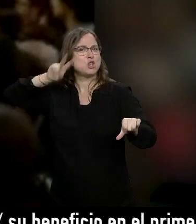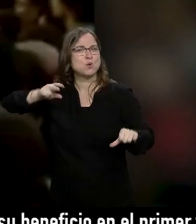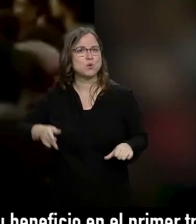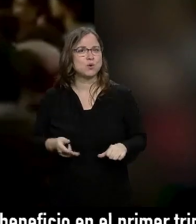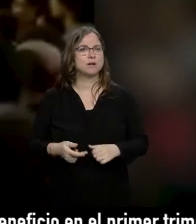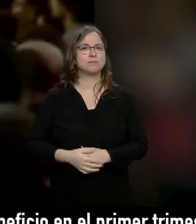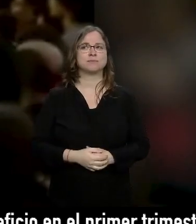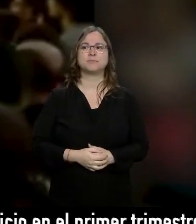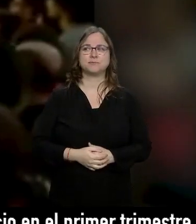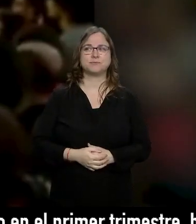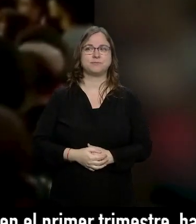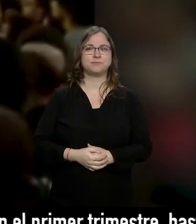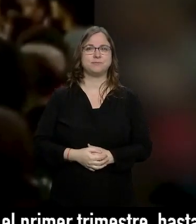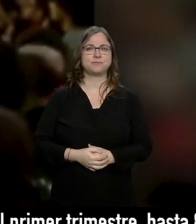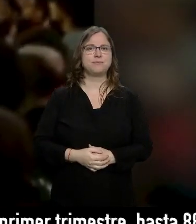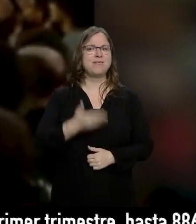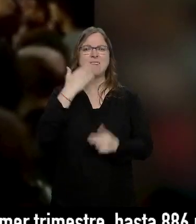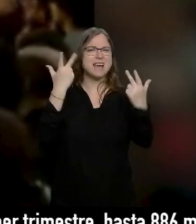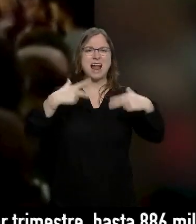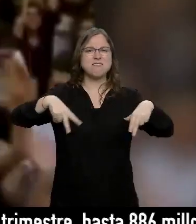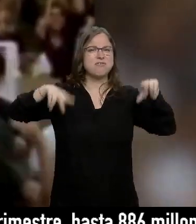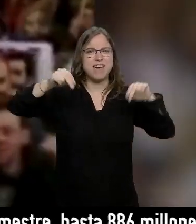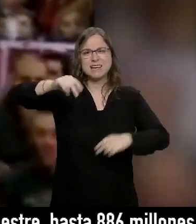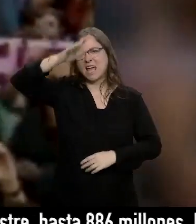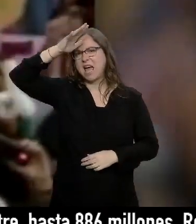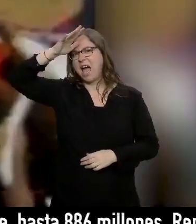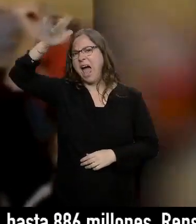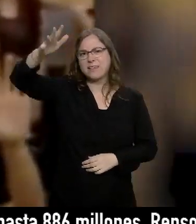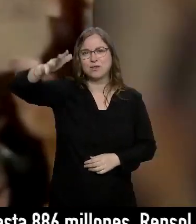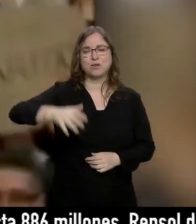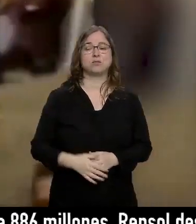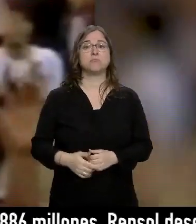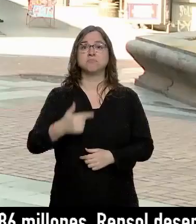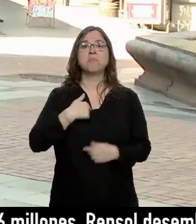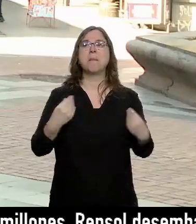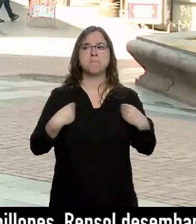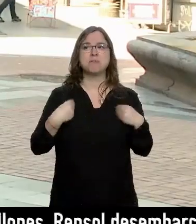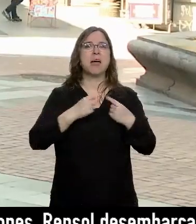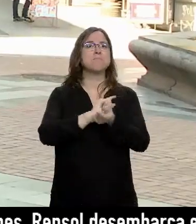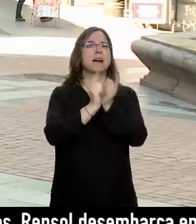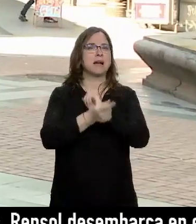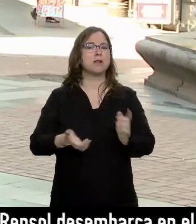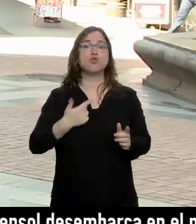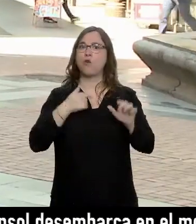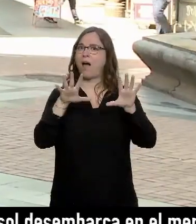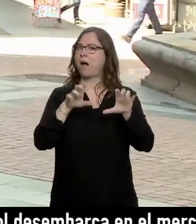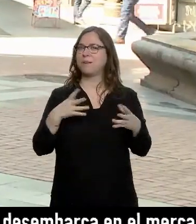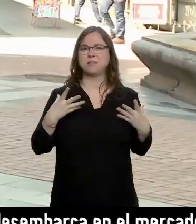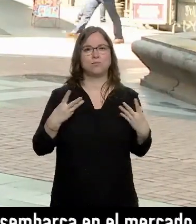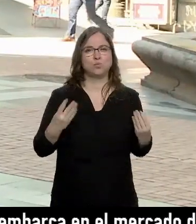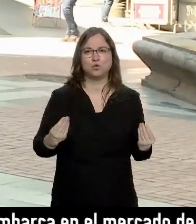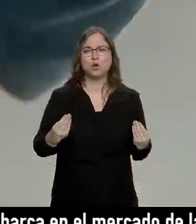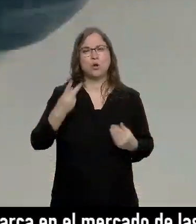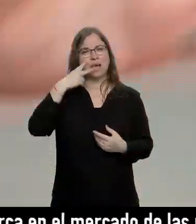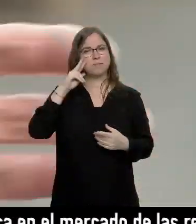¡Que se acabó! ¡Que estamos hartos! A mí me ha cambiado la vida total. Me aprendí mucho, como experiencia personal